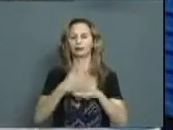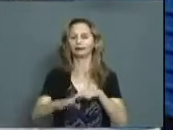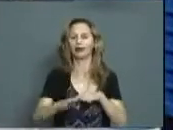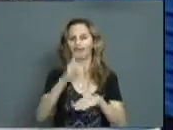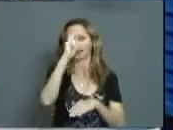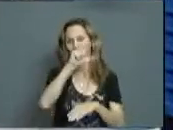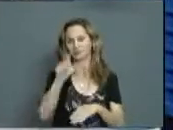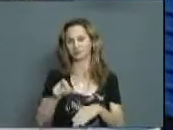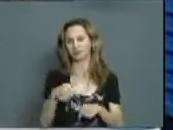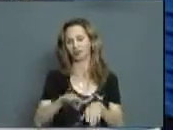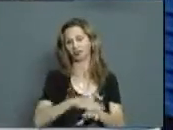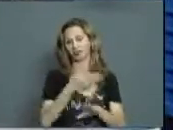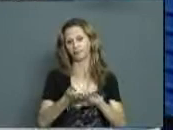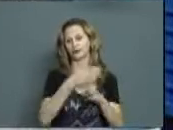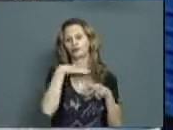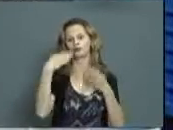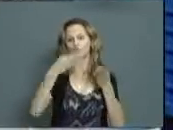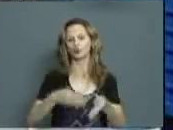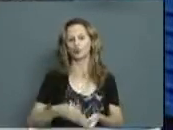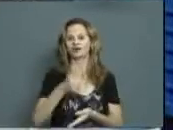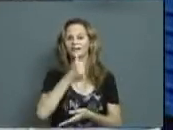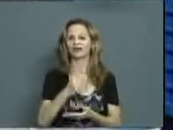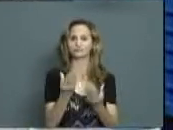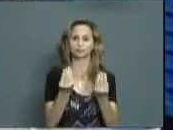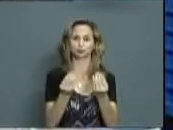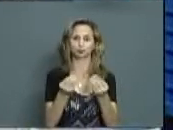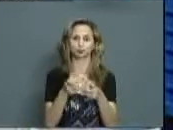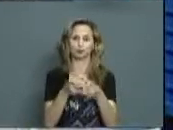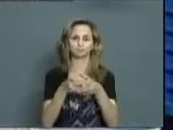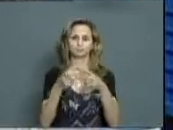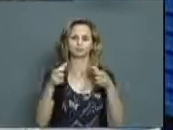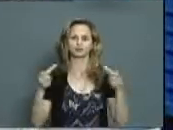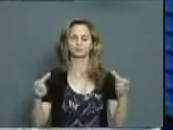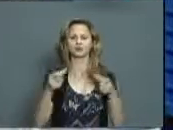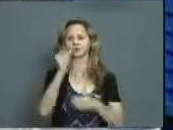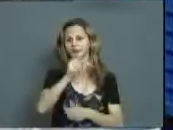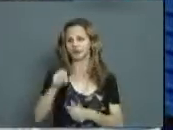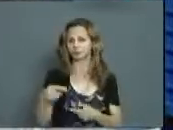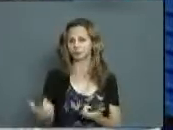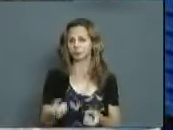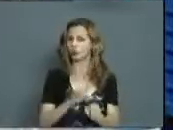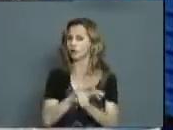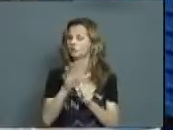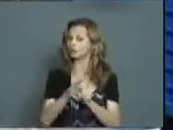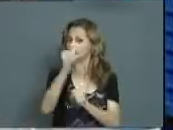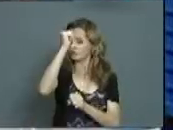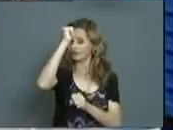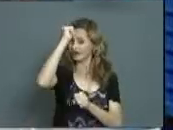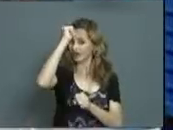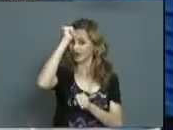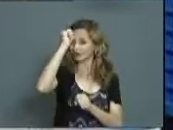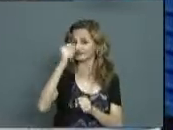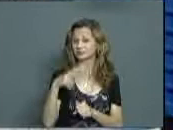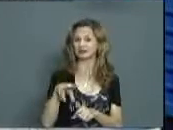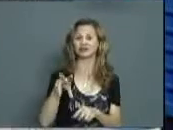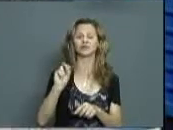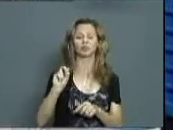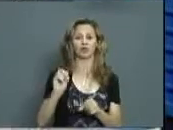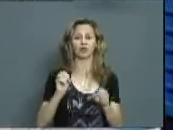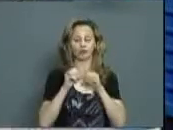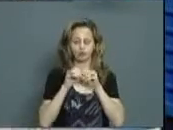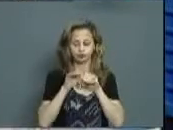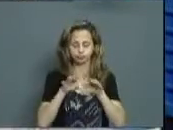instituciones, eso contribuyó a la mortalidad. Hay una contribución de la cepa nueva, que es más infestante y que